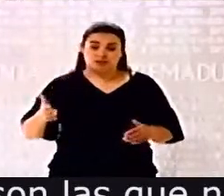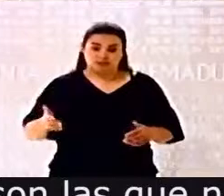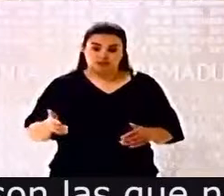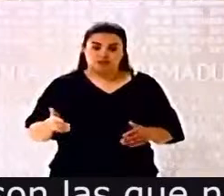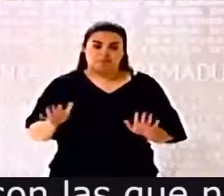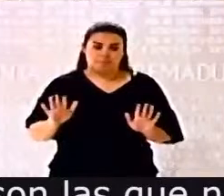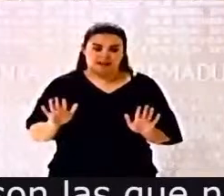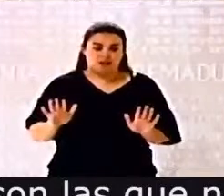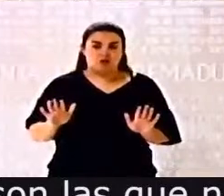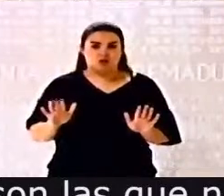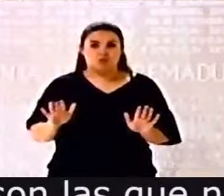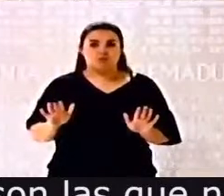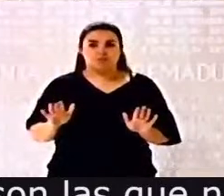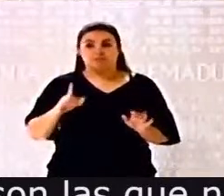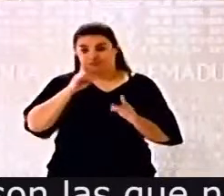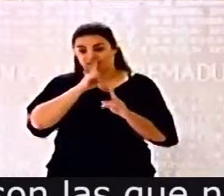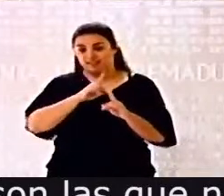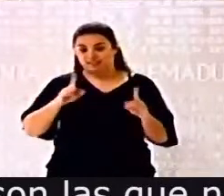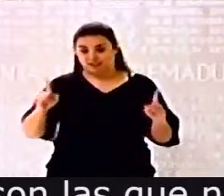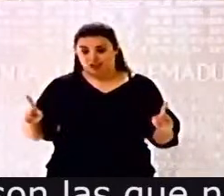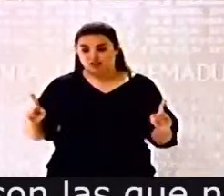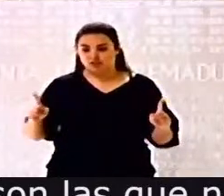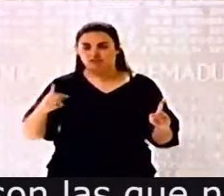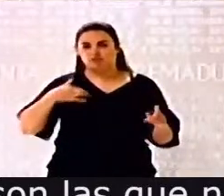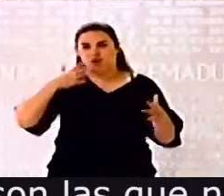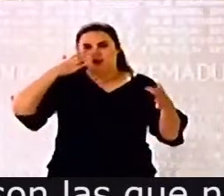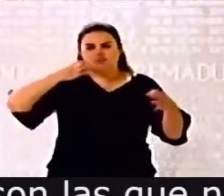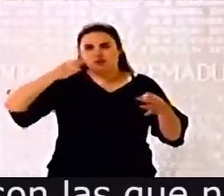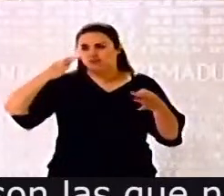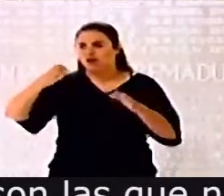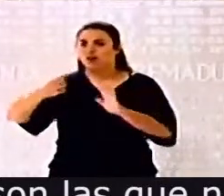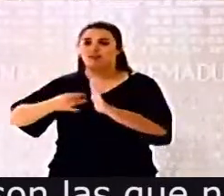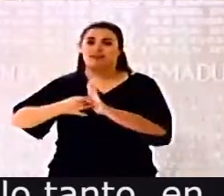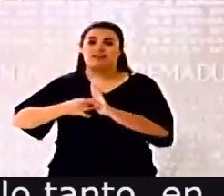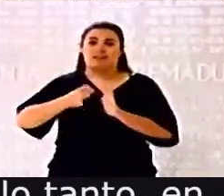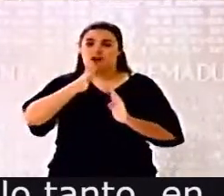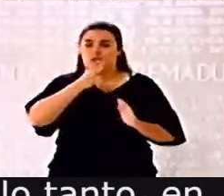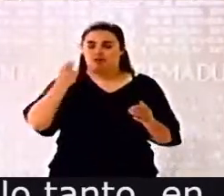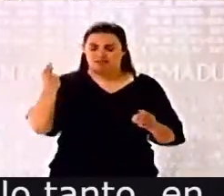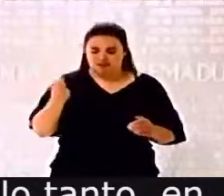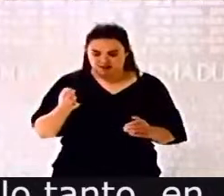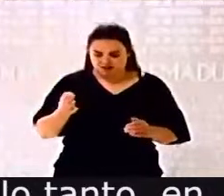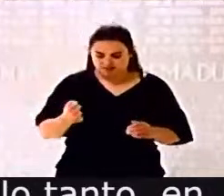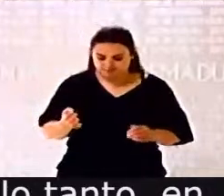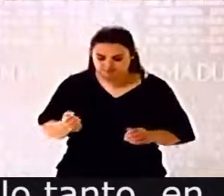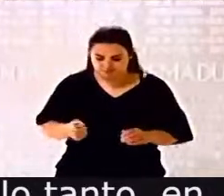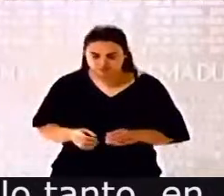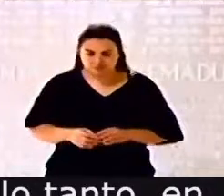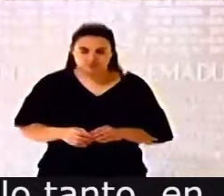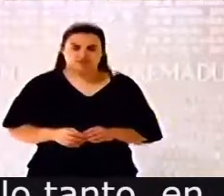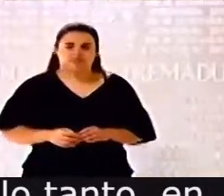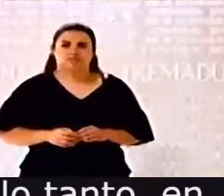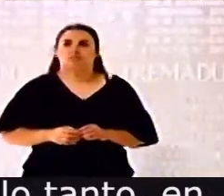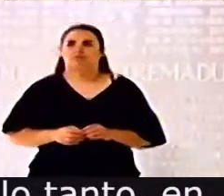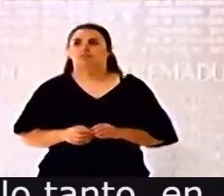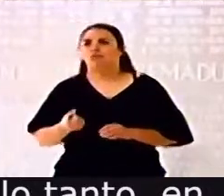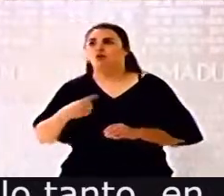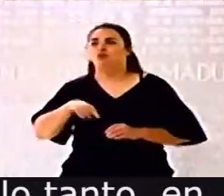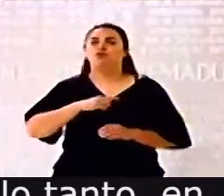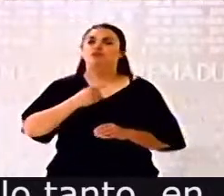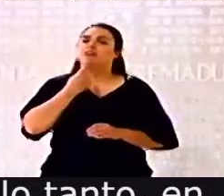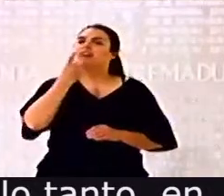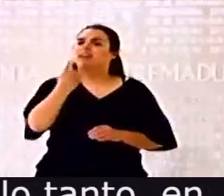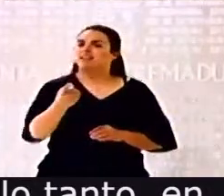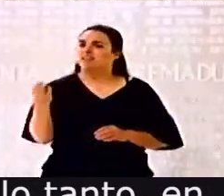y que, por lo tanto, en este año, como tenemos que asegurar todavía más la calidad del agua, lo que le decimos